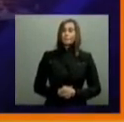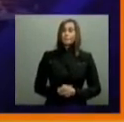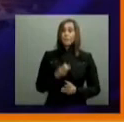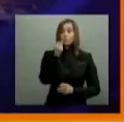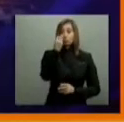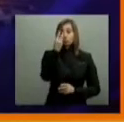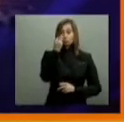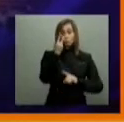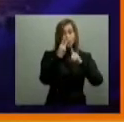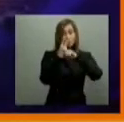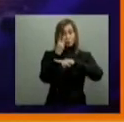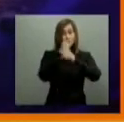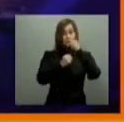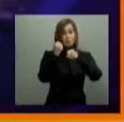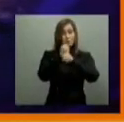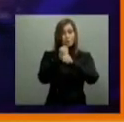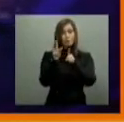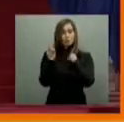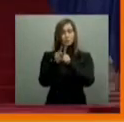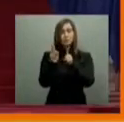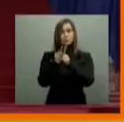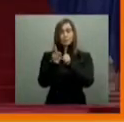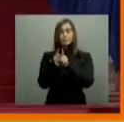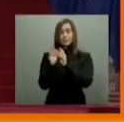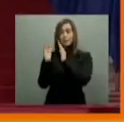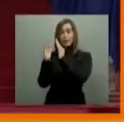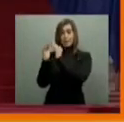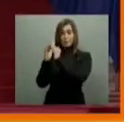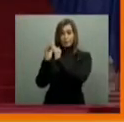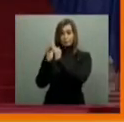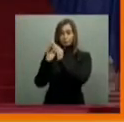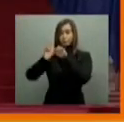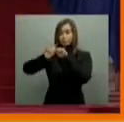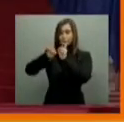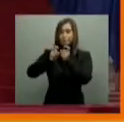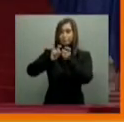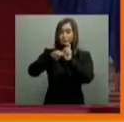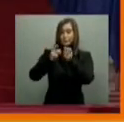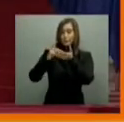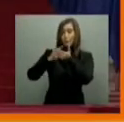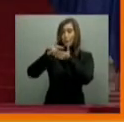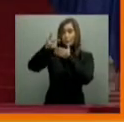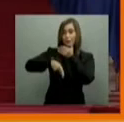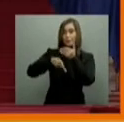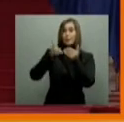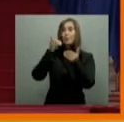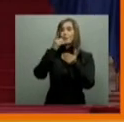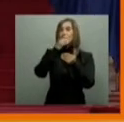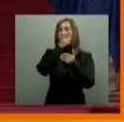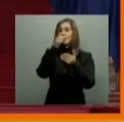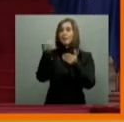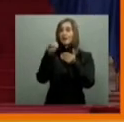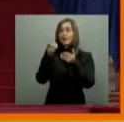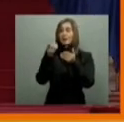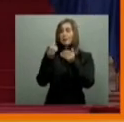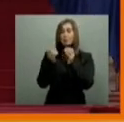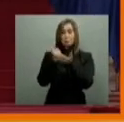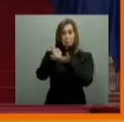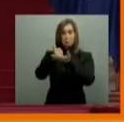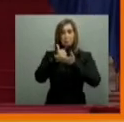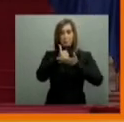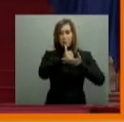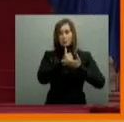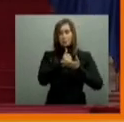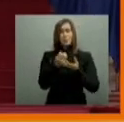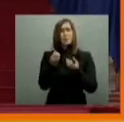en poco tiempo nos llevaba las millas no sé cómo está el tema en cuba pero cuando cuba abrió un tanto